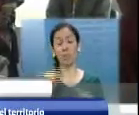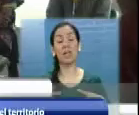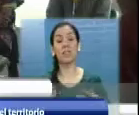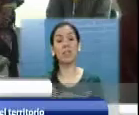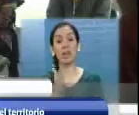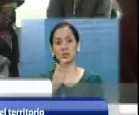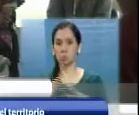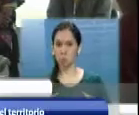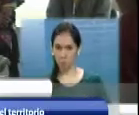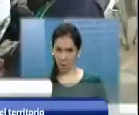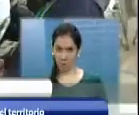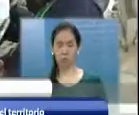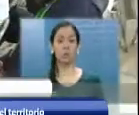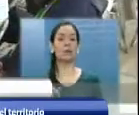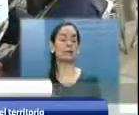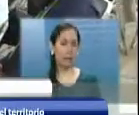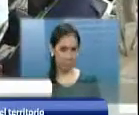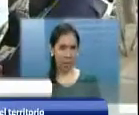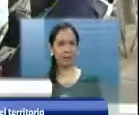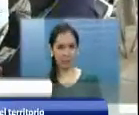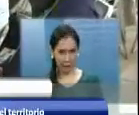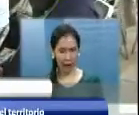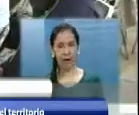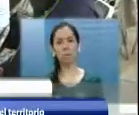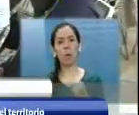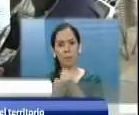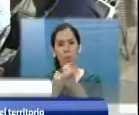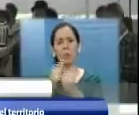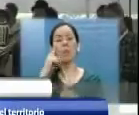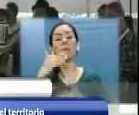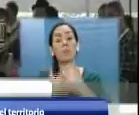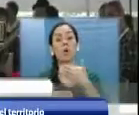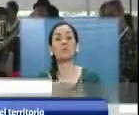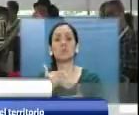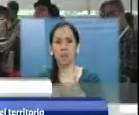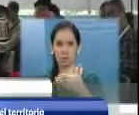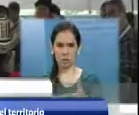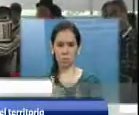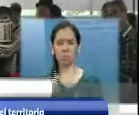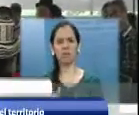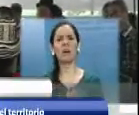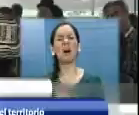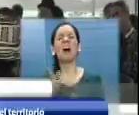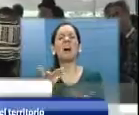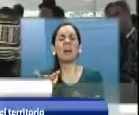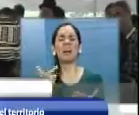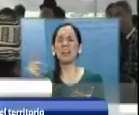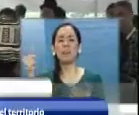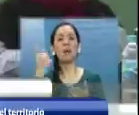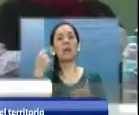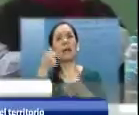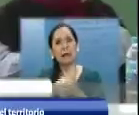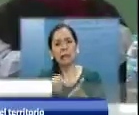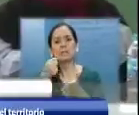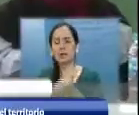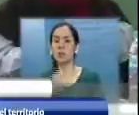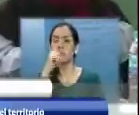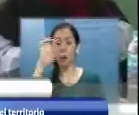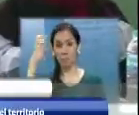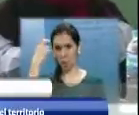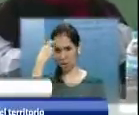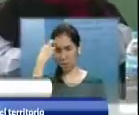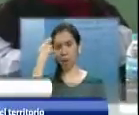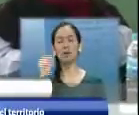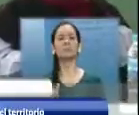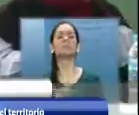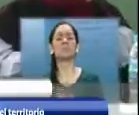humanos. Eso ha sido también parte del proceso que a nivel así de incidencia política. Es un tema